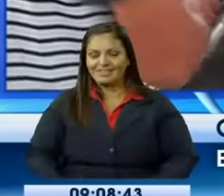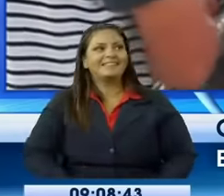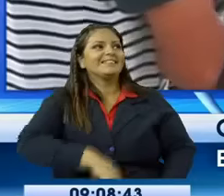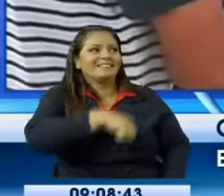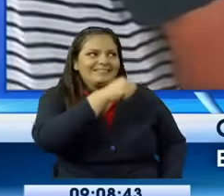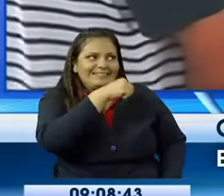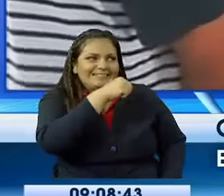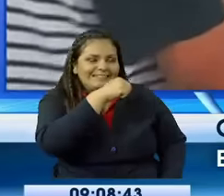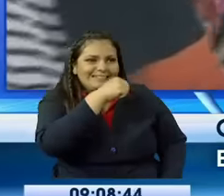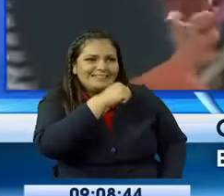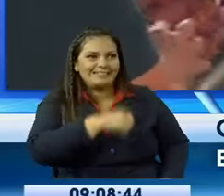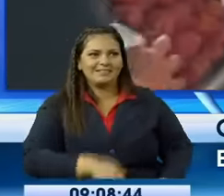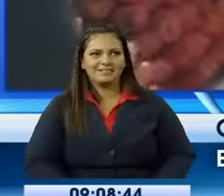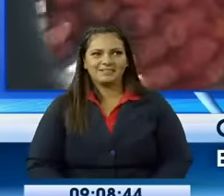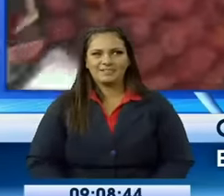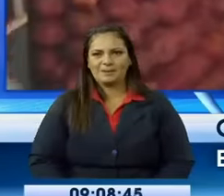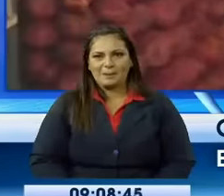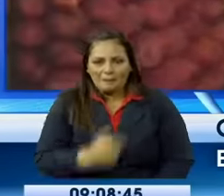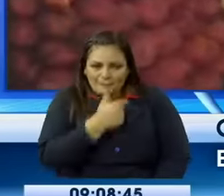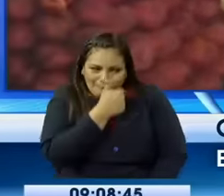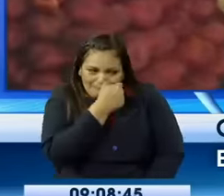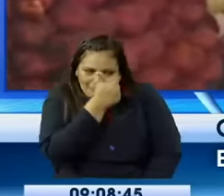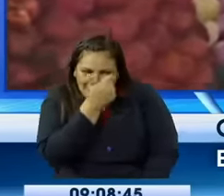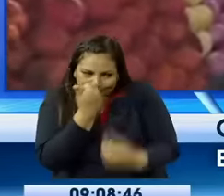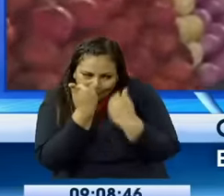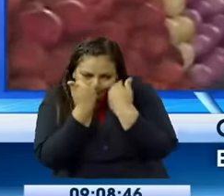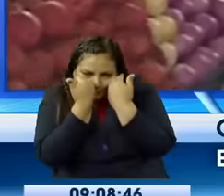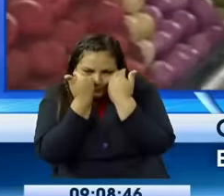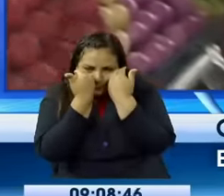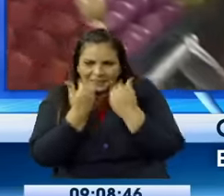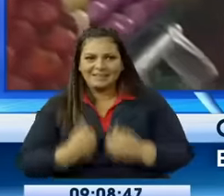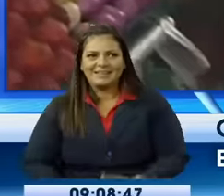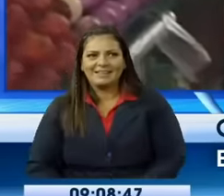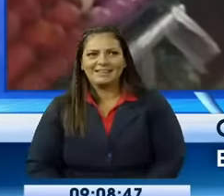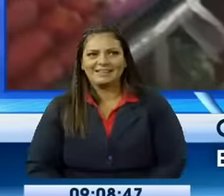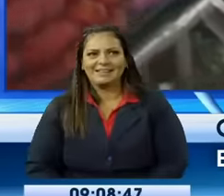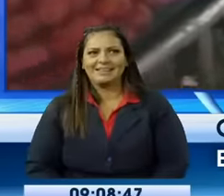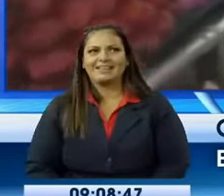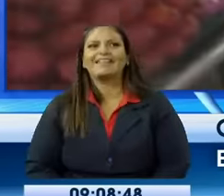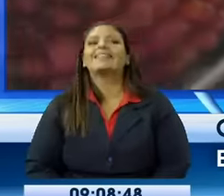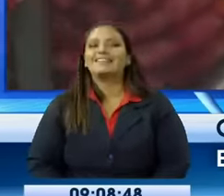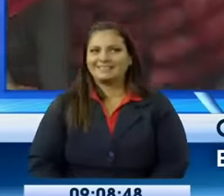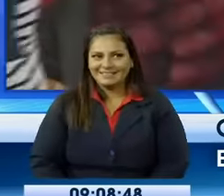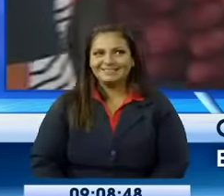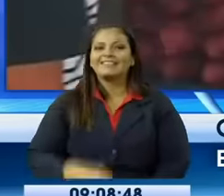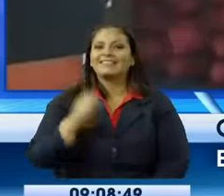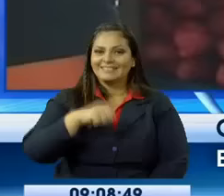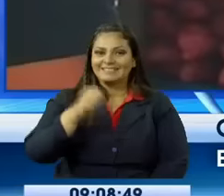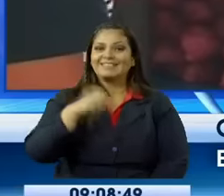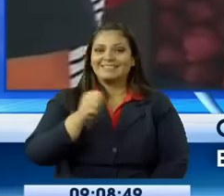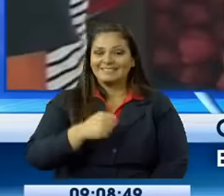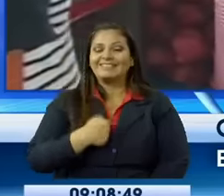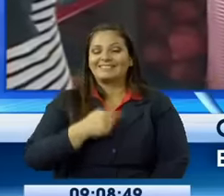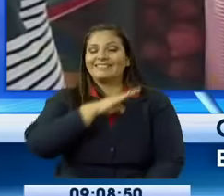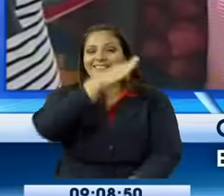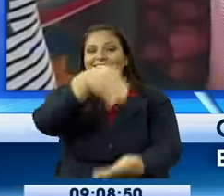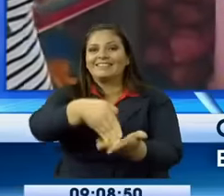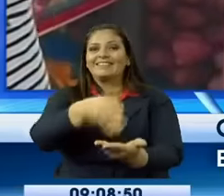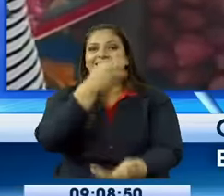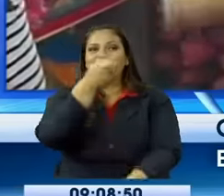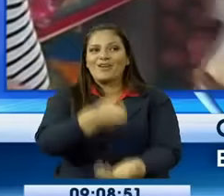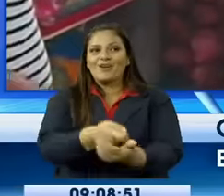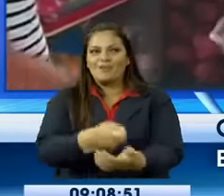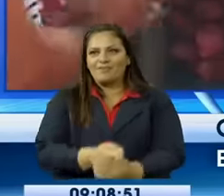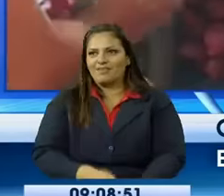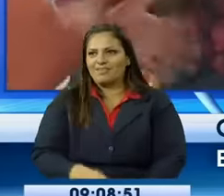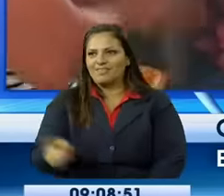está preguntando a cómo está la cebolla colorada esta vez. Ella es mi casera, de verdad. Ahí está. Creo que le has quedado